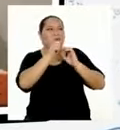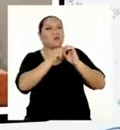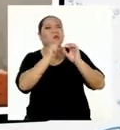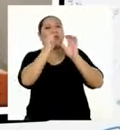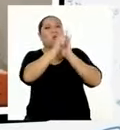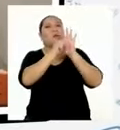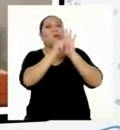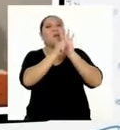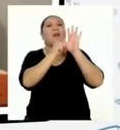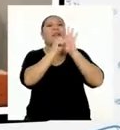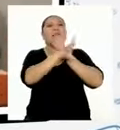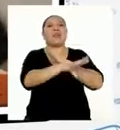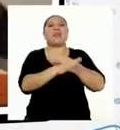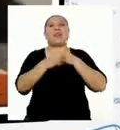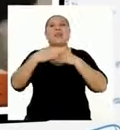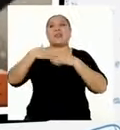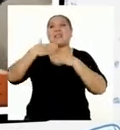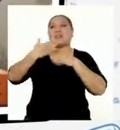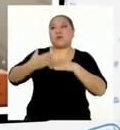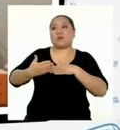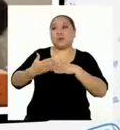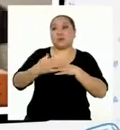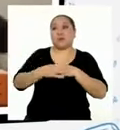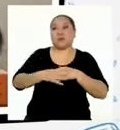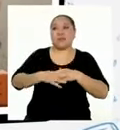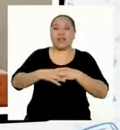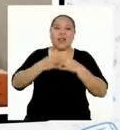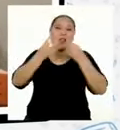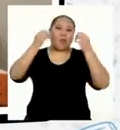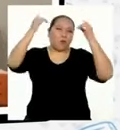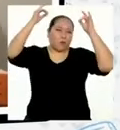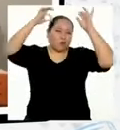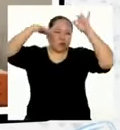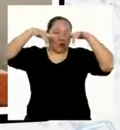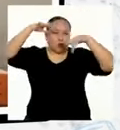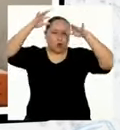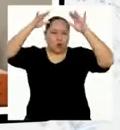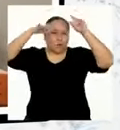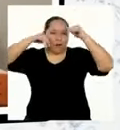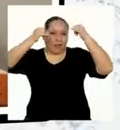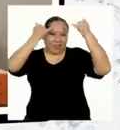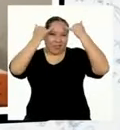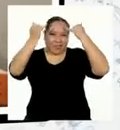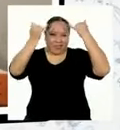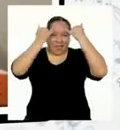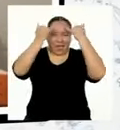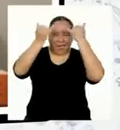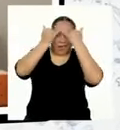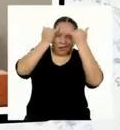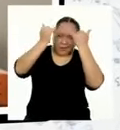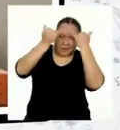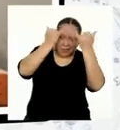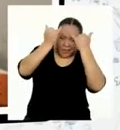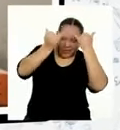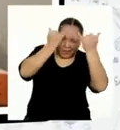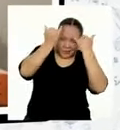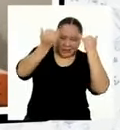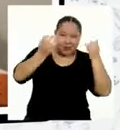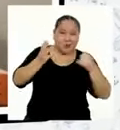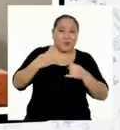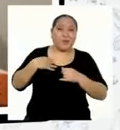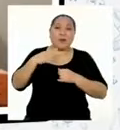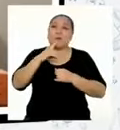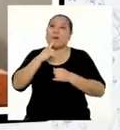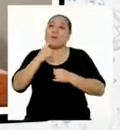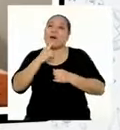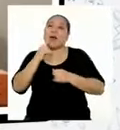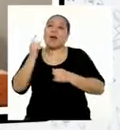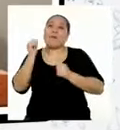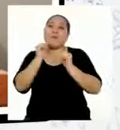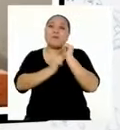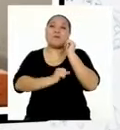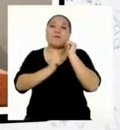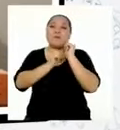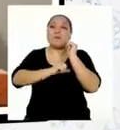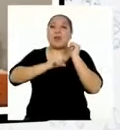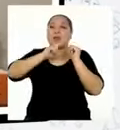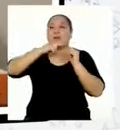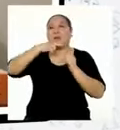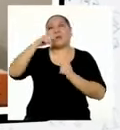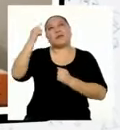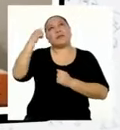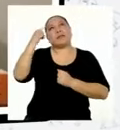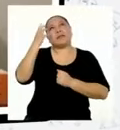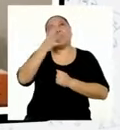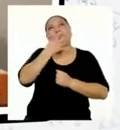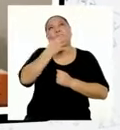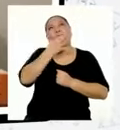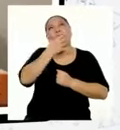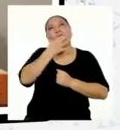película. Después de hacer una lluvia de ideas, con mis papás y hermana, empecé a plantear